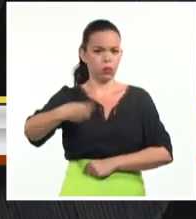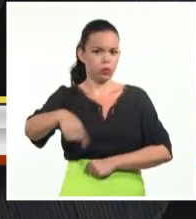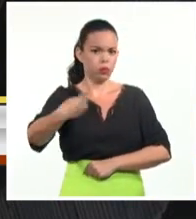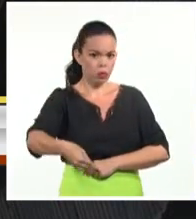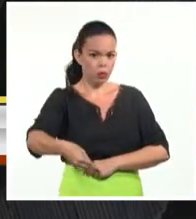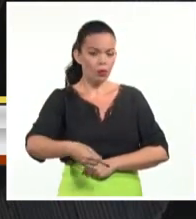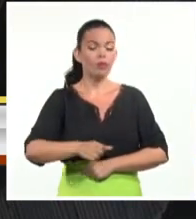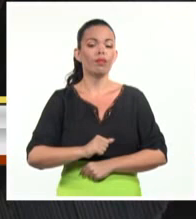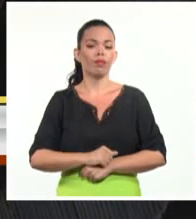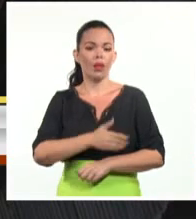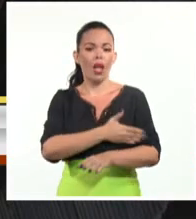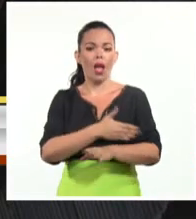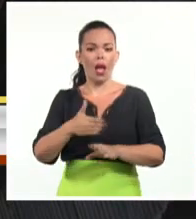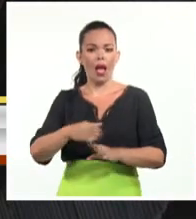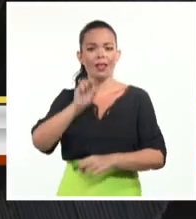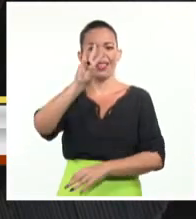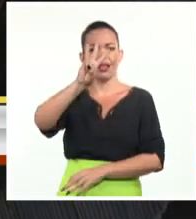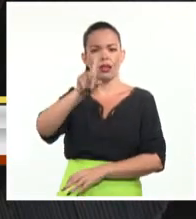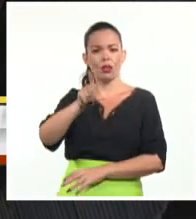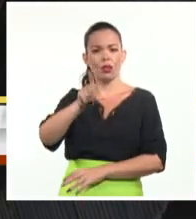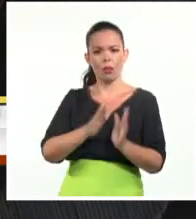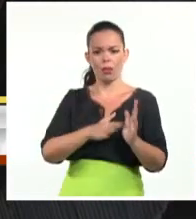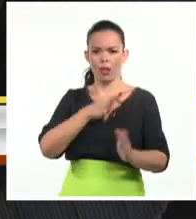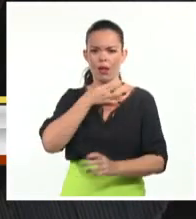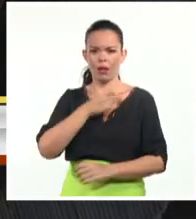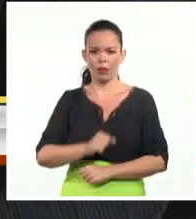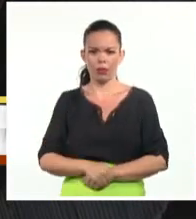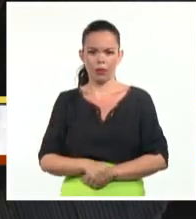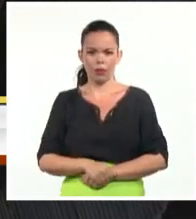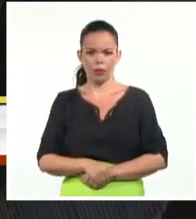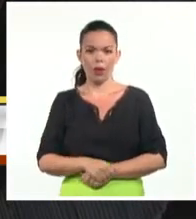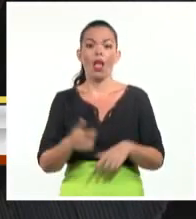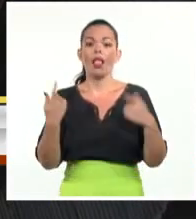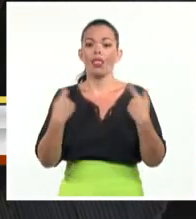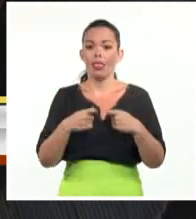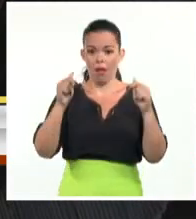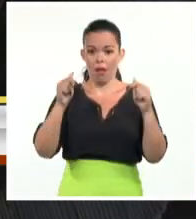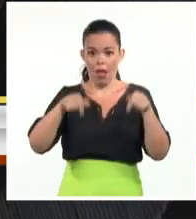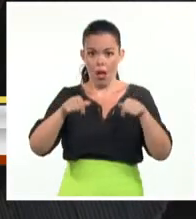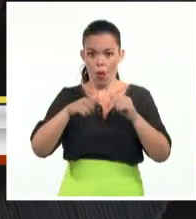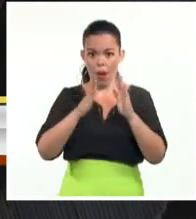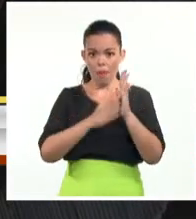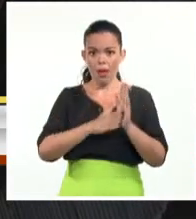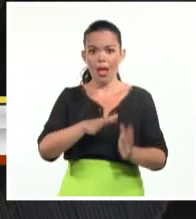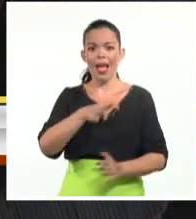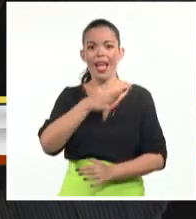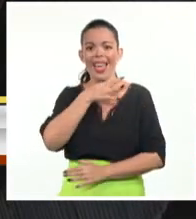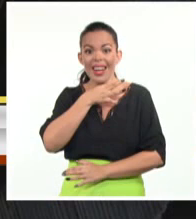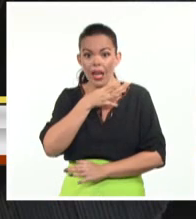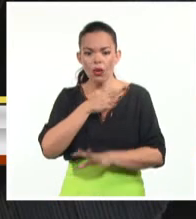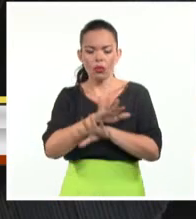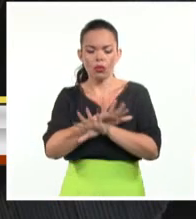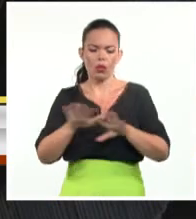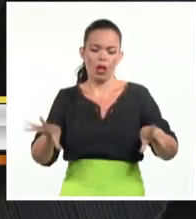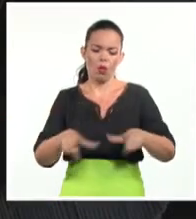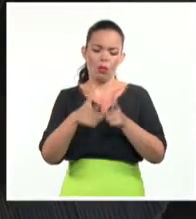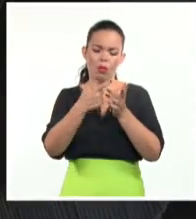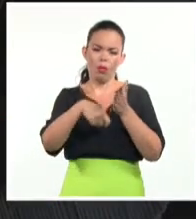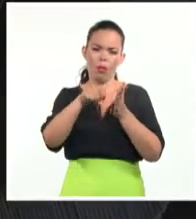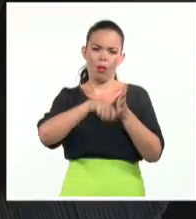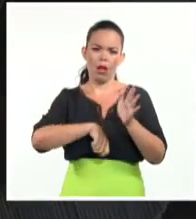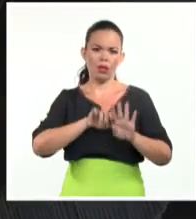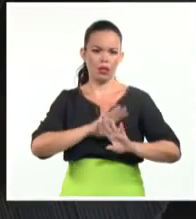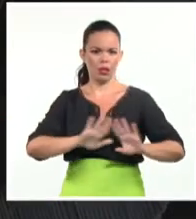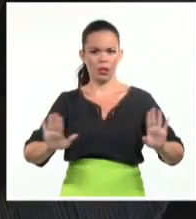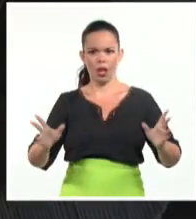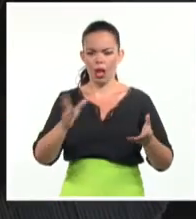hasta el 31 de enero. Debemos estar recuperando este azúcar en el mes de enero. Es decir, tenemos compromiso discutido con la máxima dirección